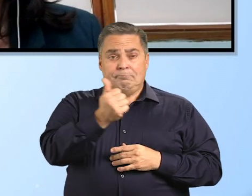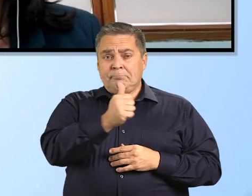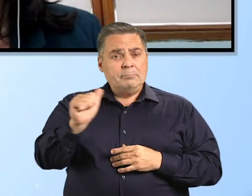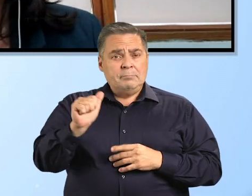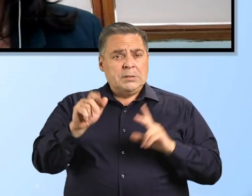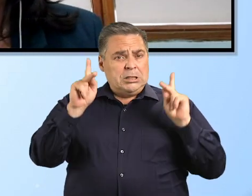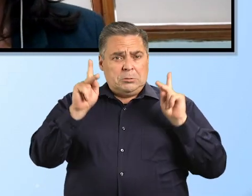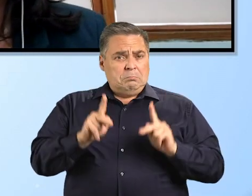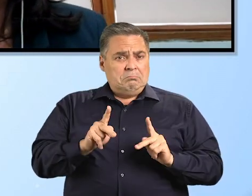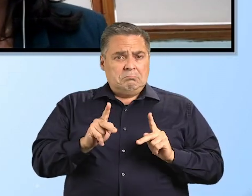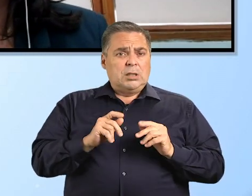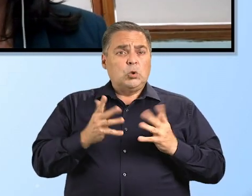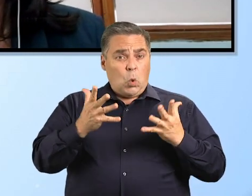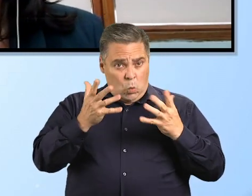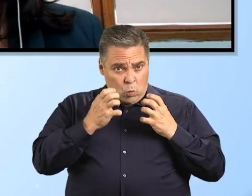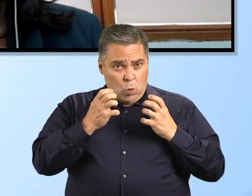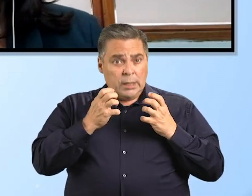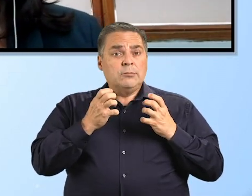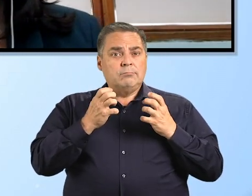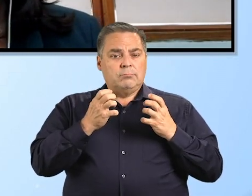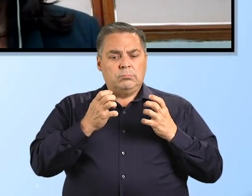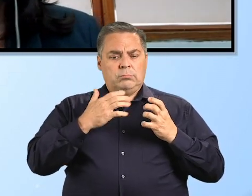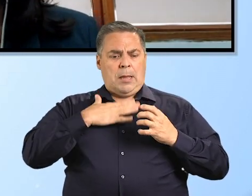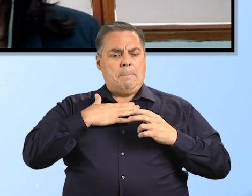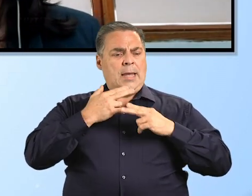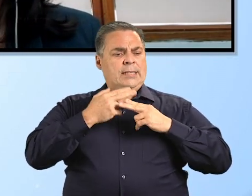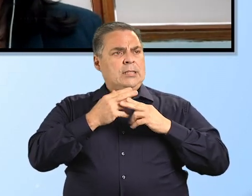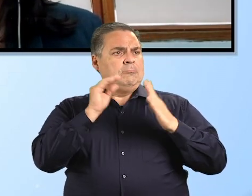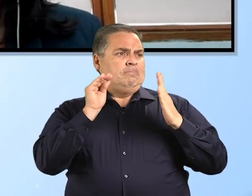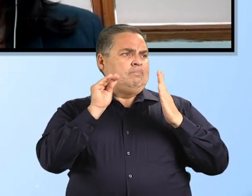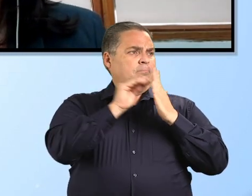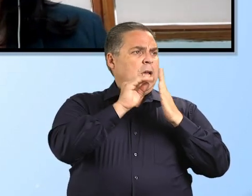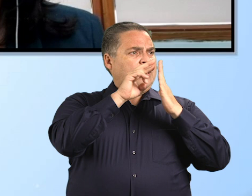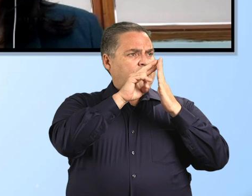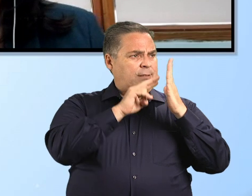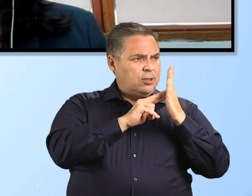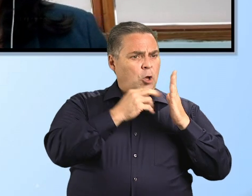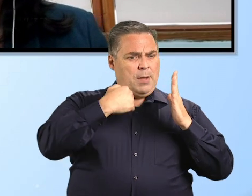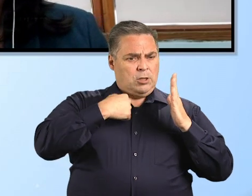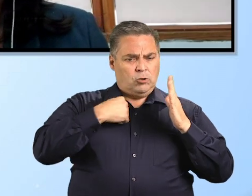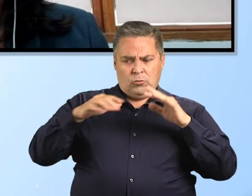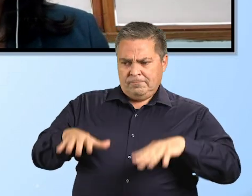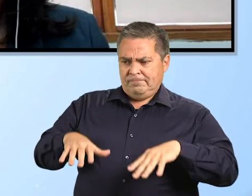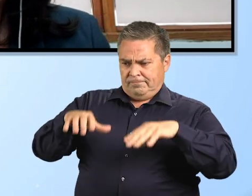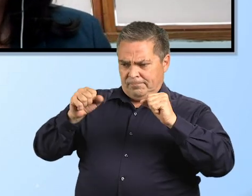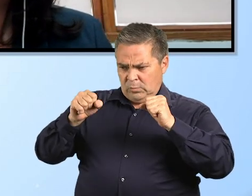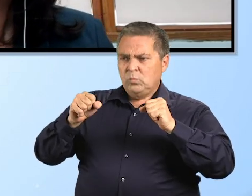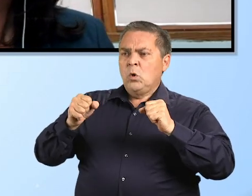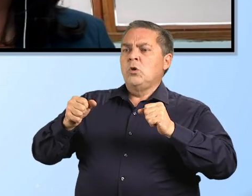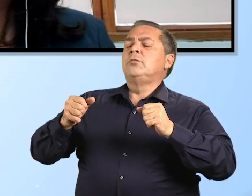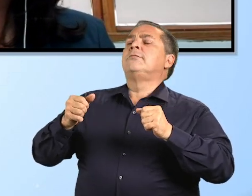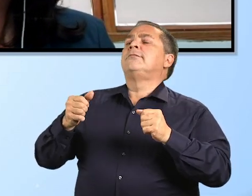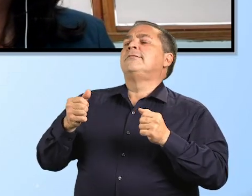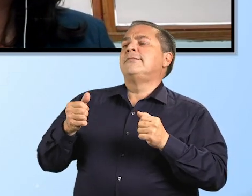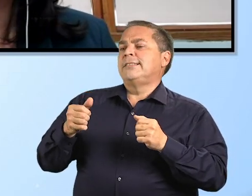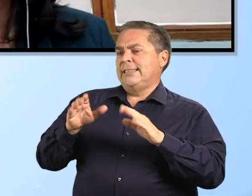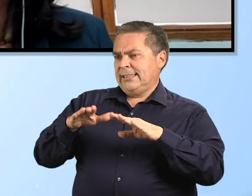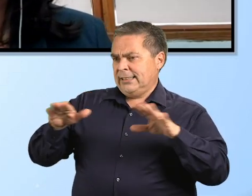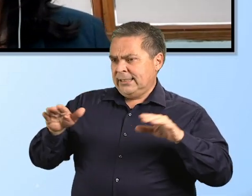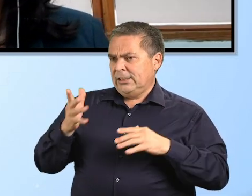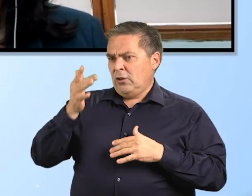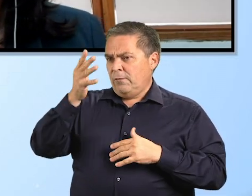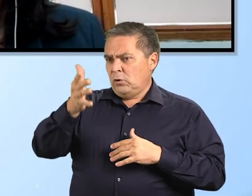desee adoptar e ingresar al registro debe acudir a cualquiera de las 10 oficinas del Departamento de la Familia, a la unidad de adopción,